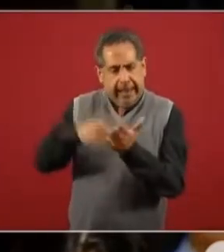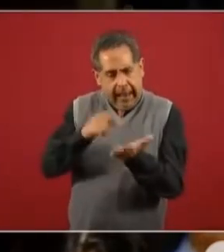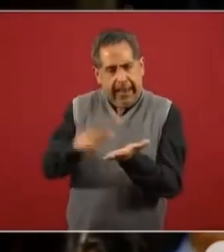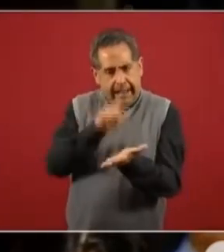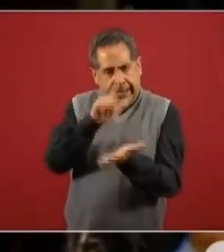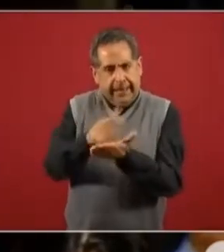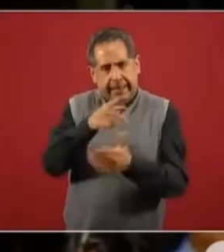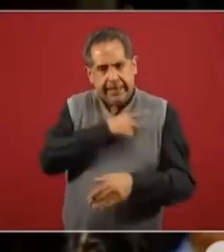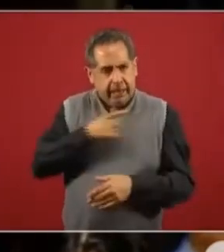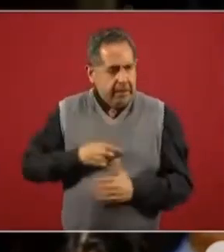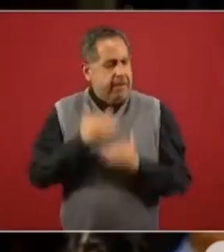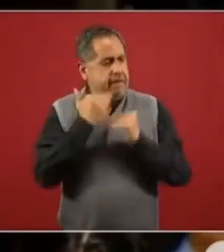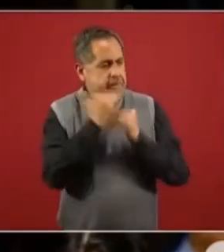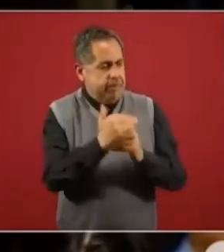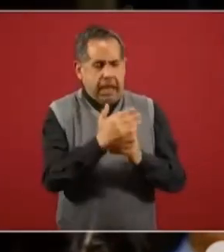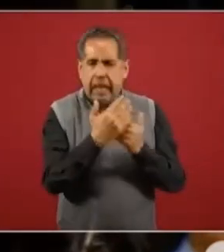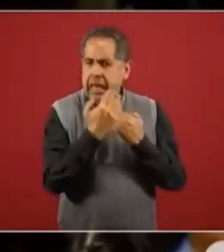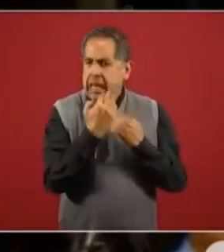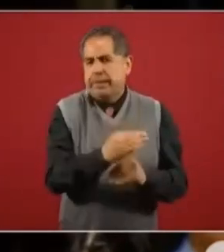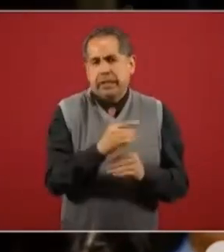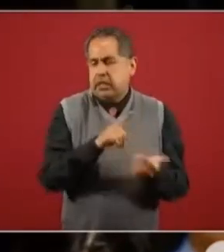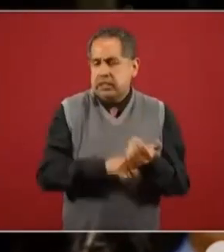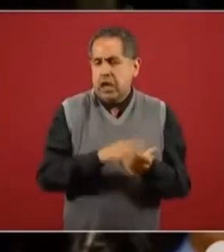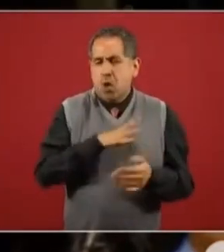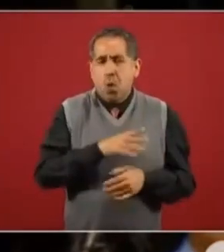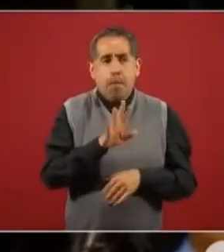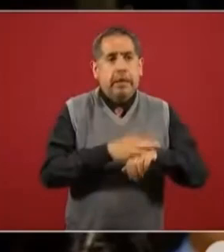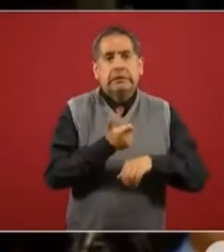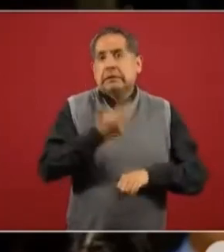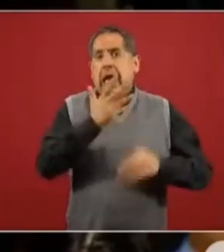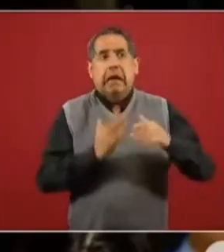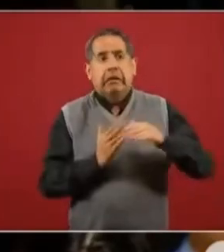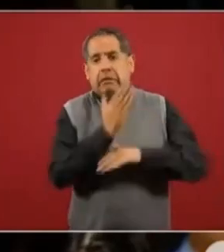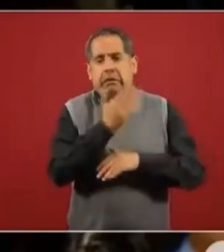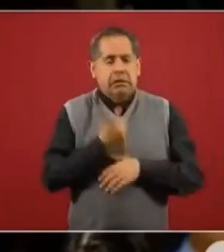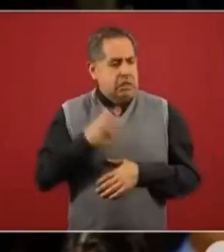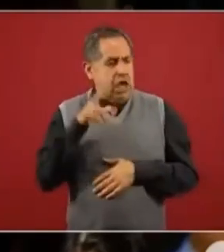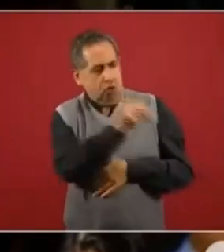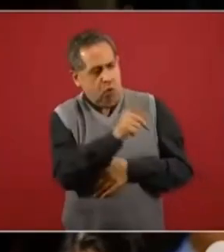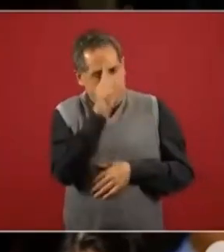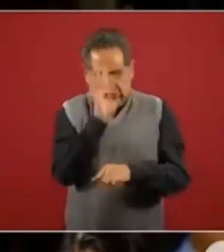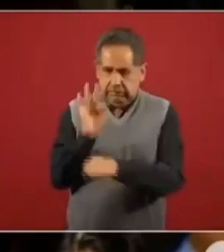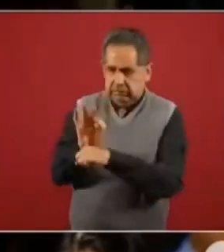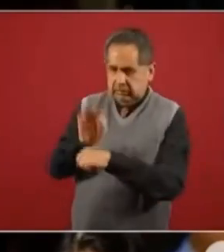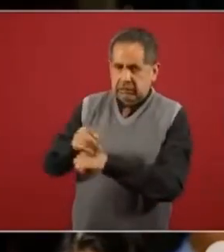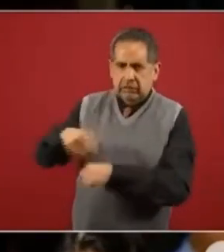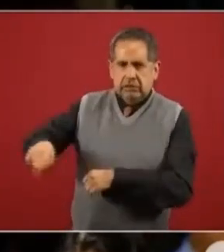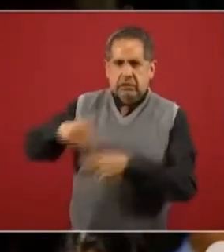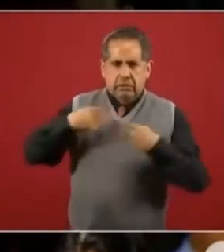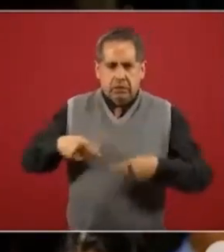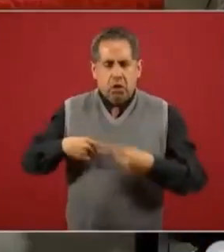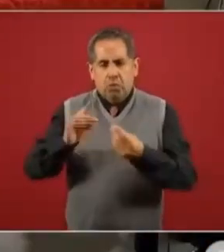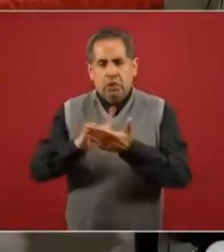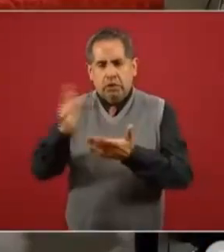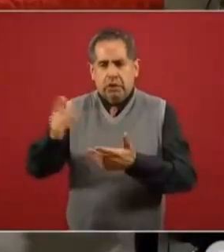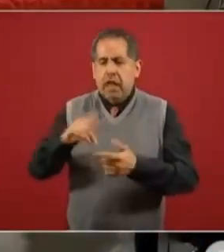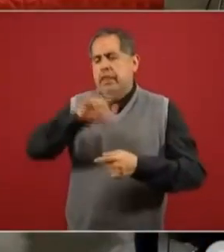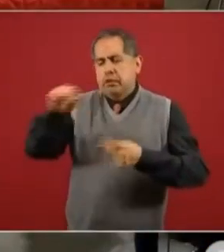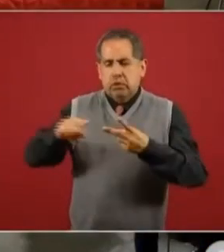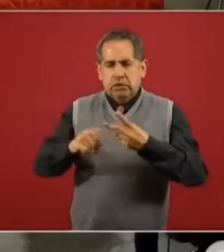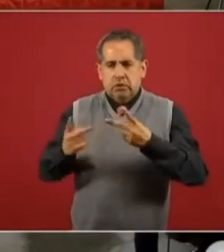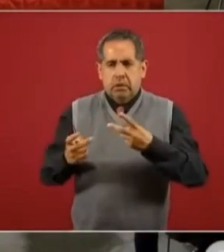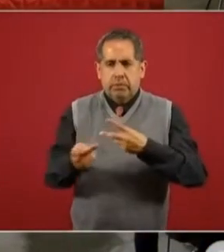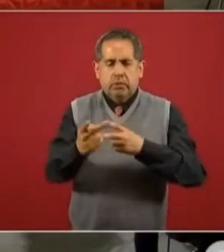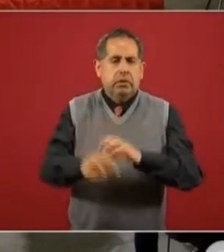ley y buscará frenar los abusos en el precio de medicamentos en beneficio de la ciudadanía? Muchas gracias y ahora le hago una